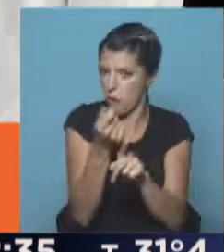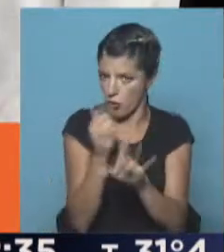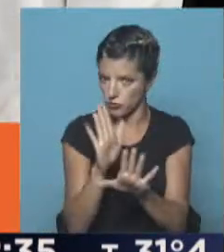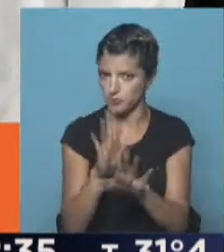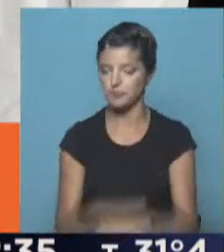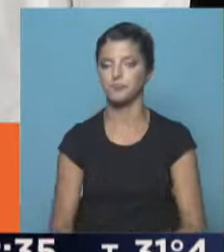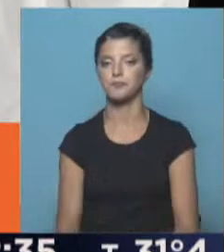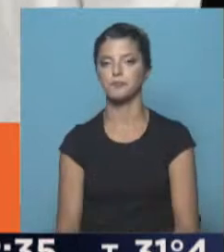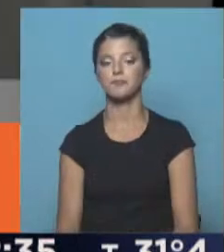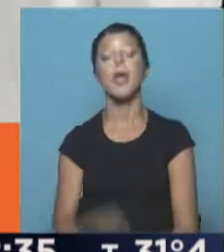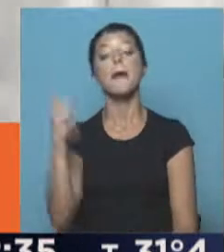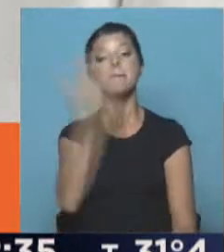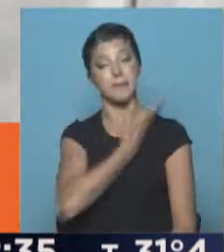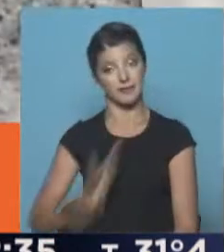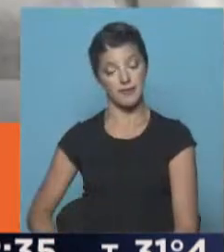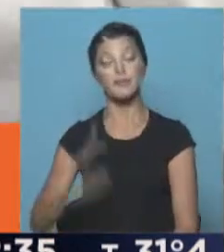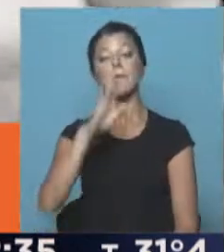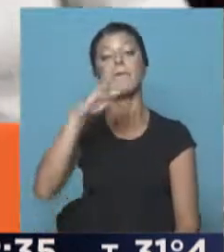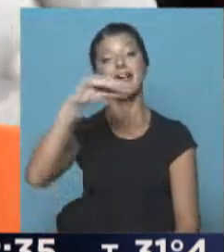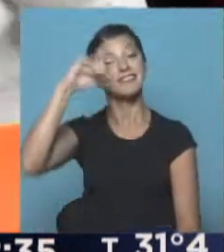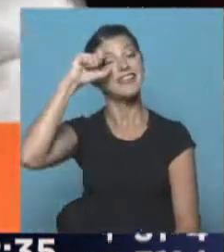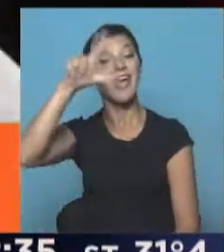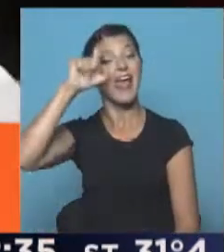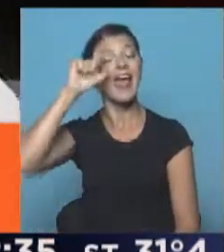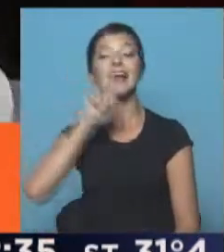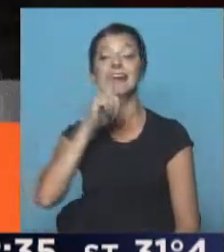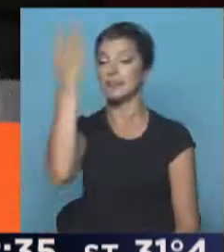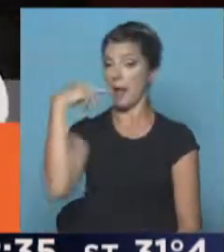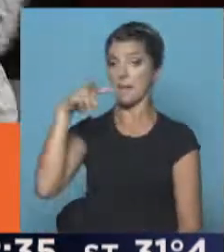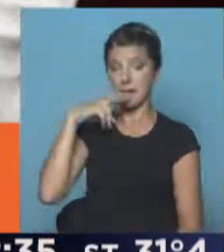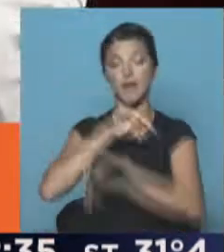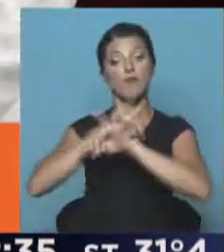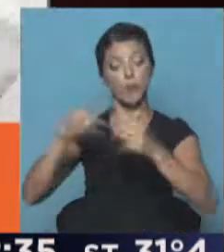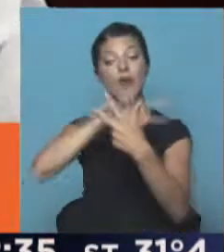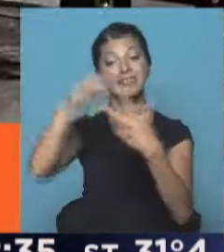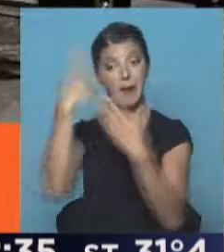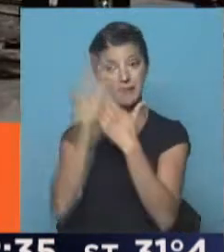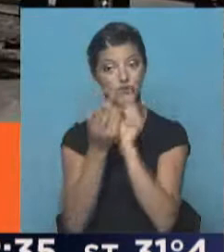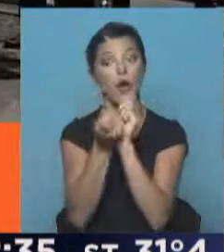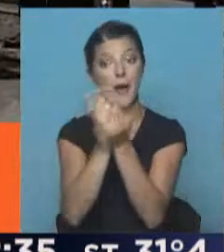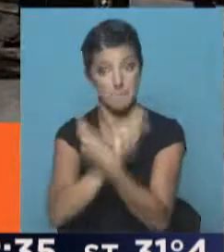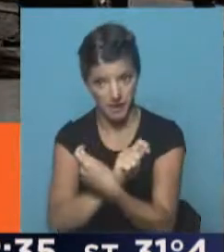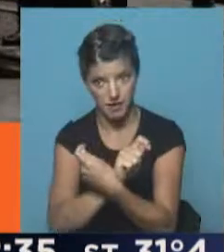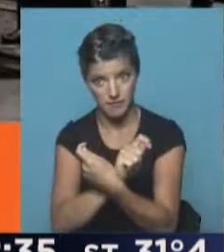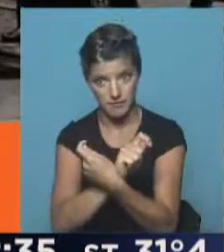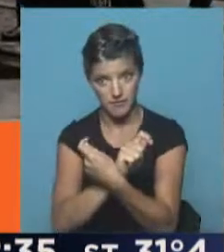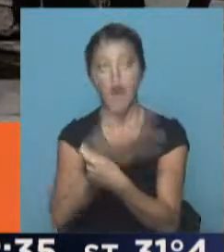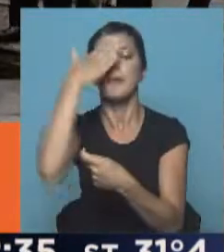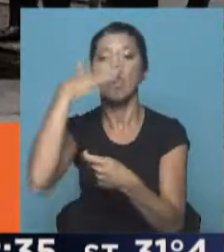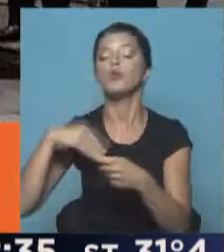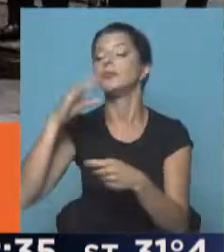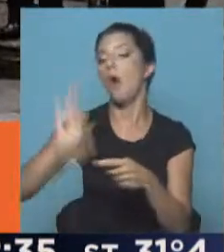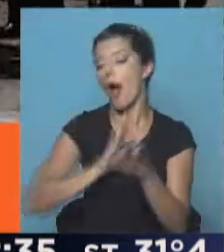la presidenta chilena michelle bachelet anunció el viernes el cambio de tres ministros de su gabinete para enfrentar la última parte de su gobierno